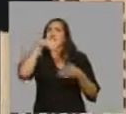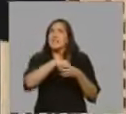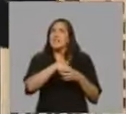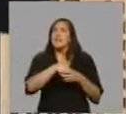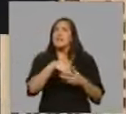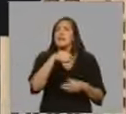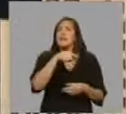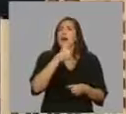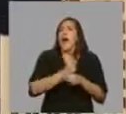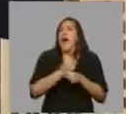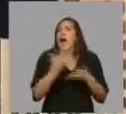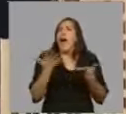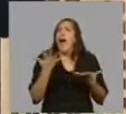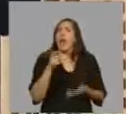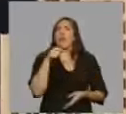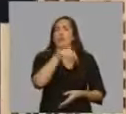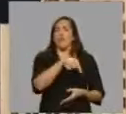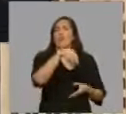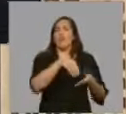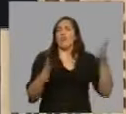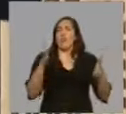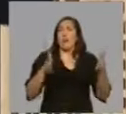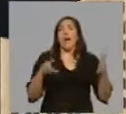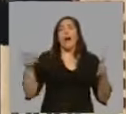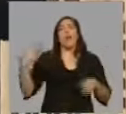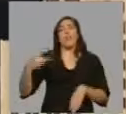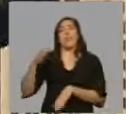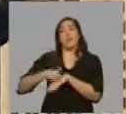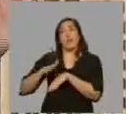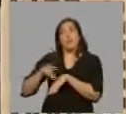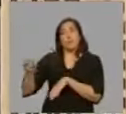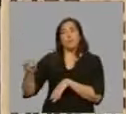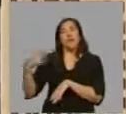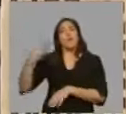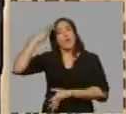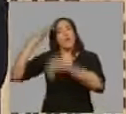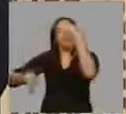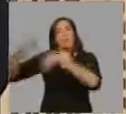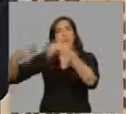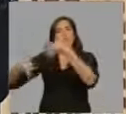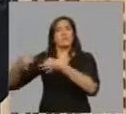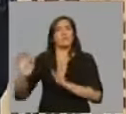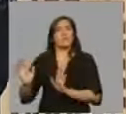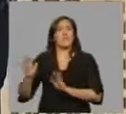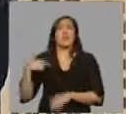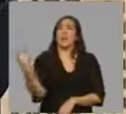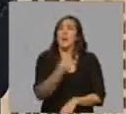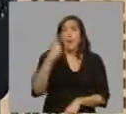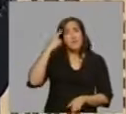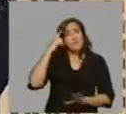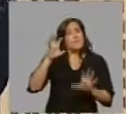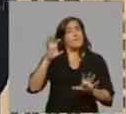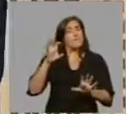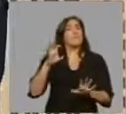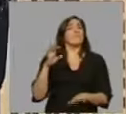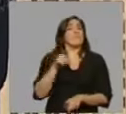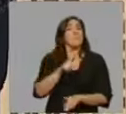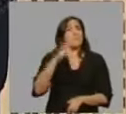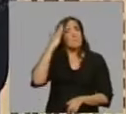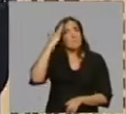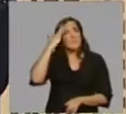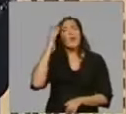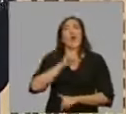culpas y tendrán que dar sus testimonios ante la justicia. Por favor, no equivoquemos el rumbo. Y la